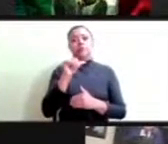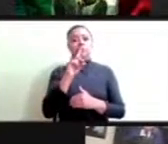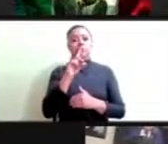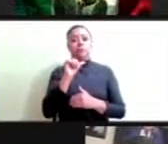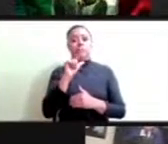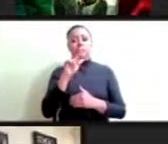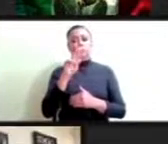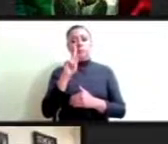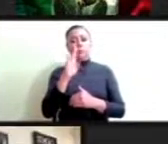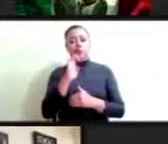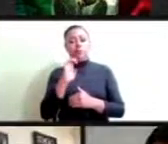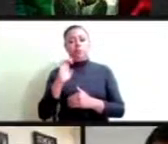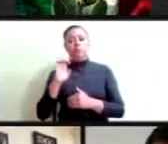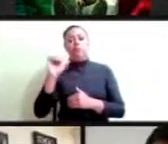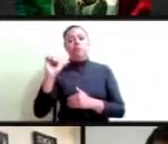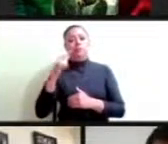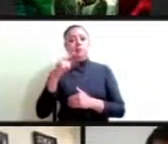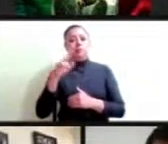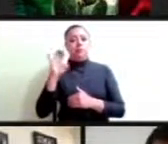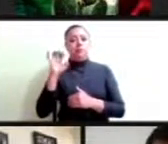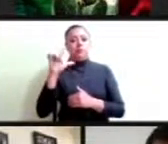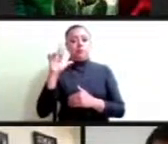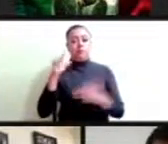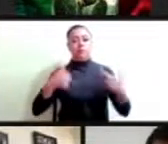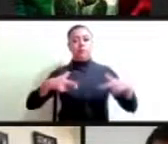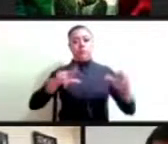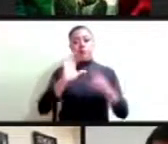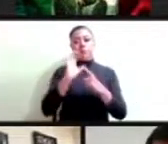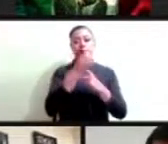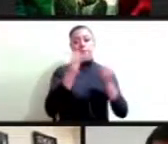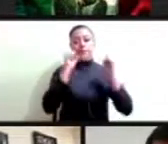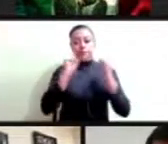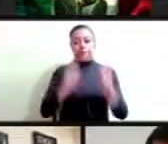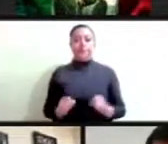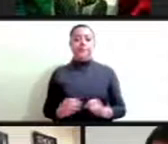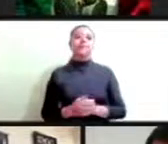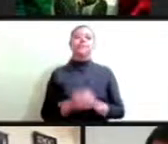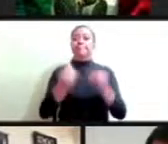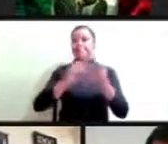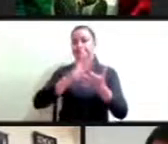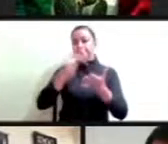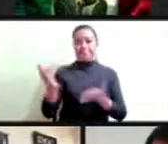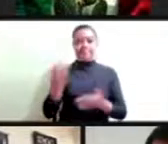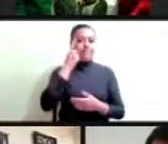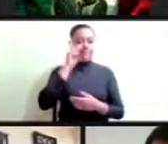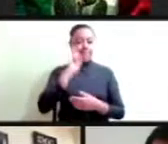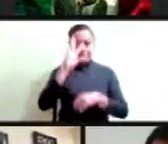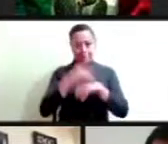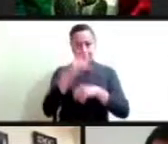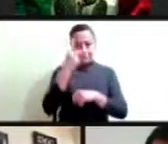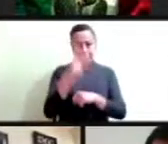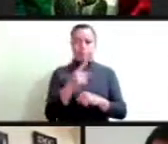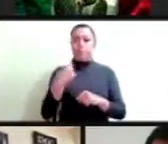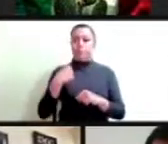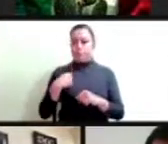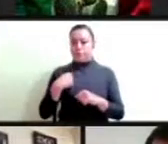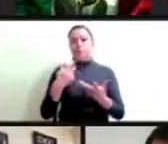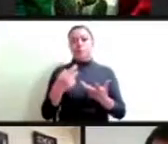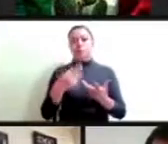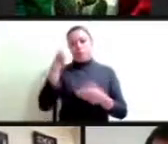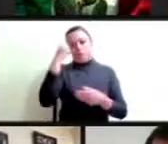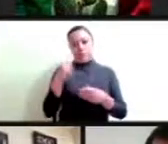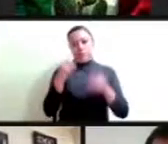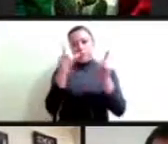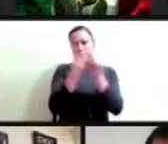Ciudadana. Adelante, diputada. Muchas gracias, diputada. Con su venia, Por economía procesal, daré lectura solamente